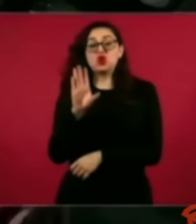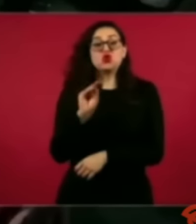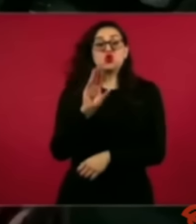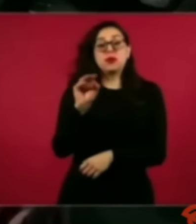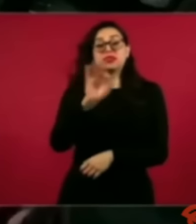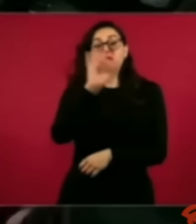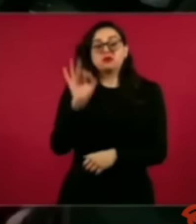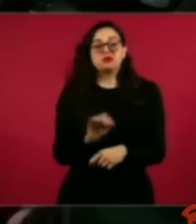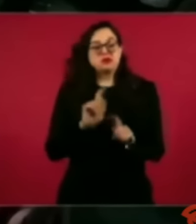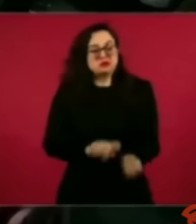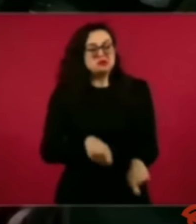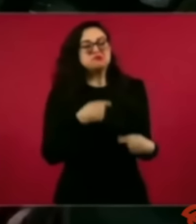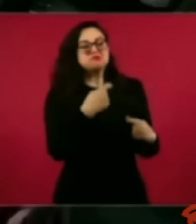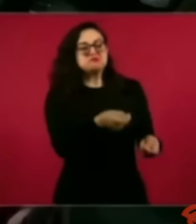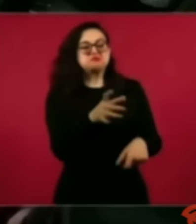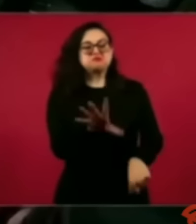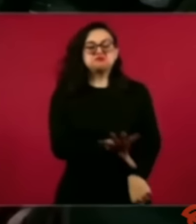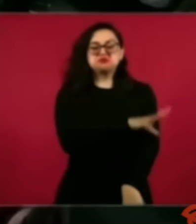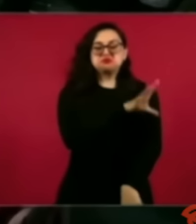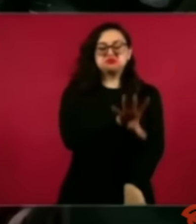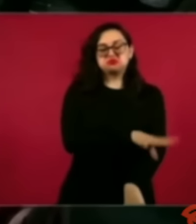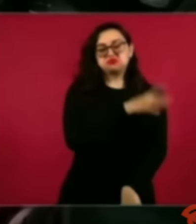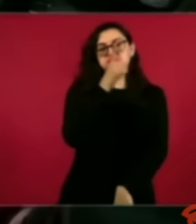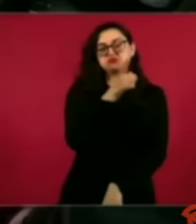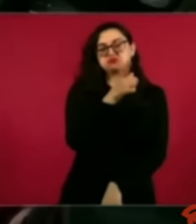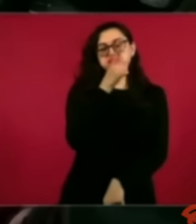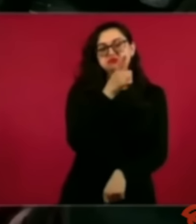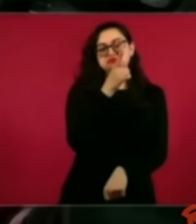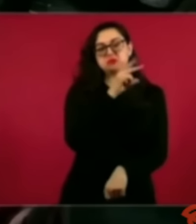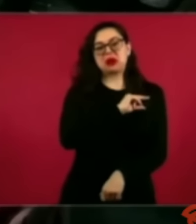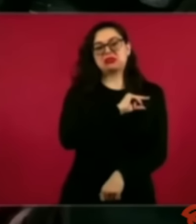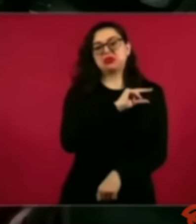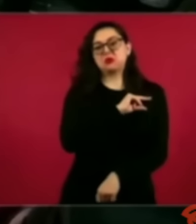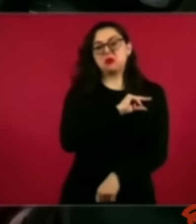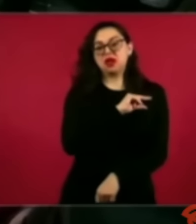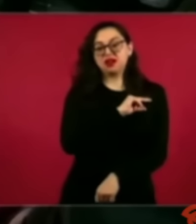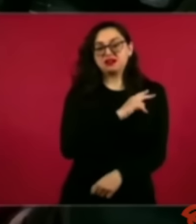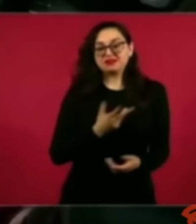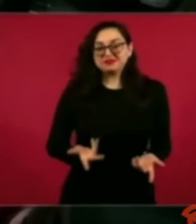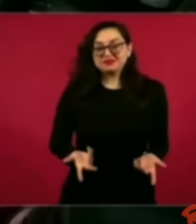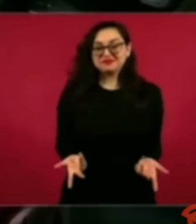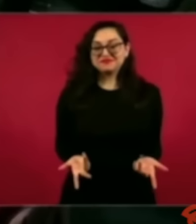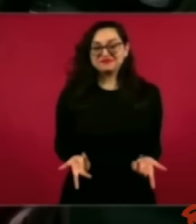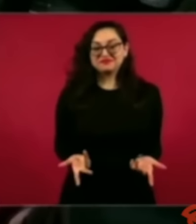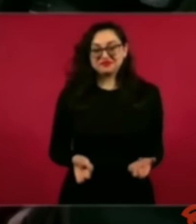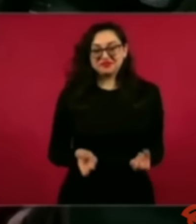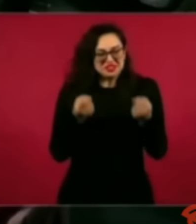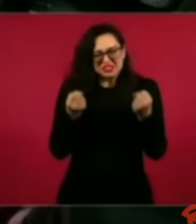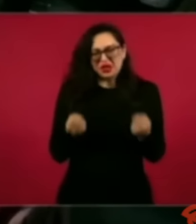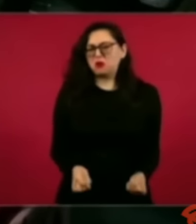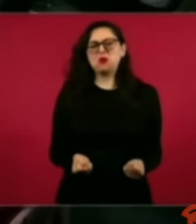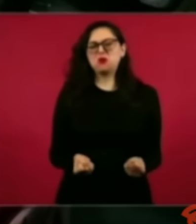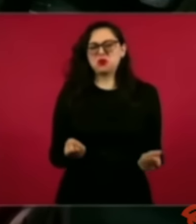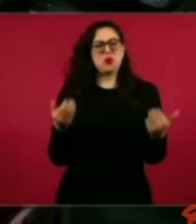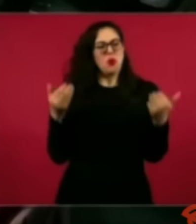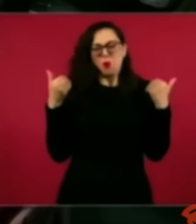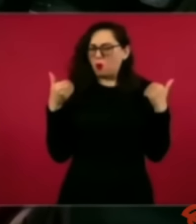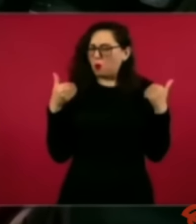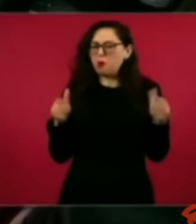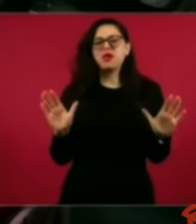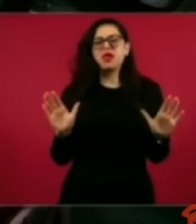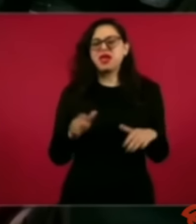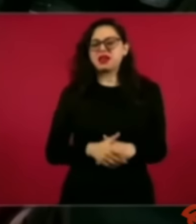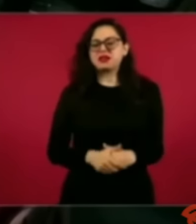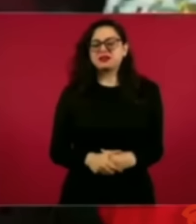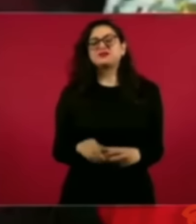extranjeras. Y estoy seguro que tanto los combustibles como la energía eléctrica